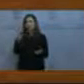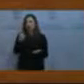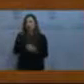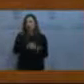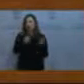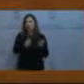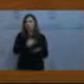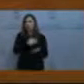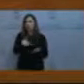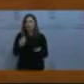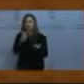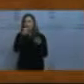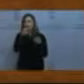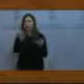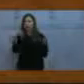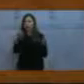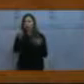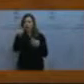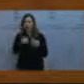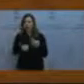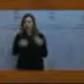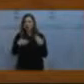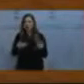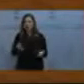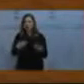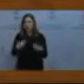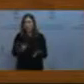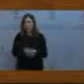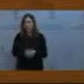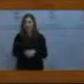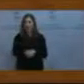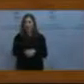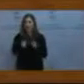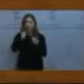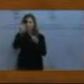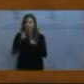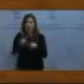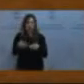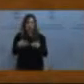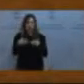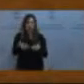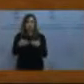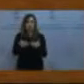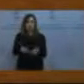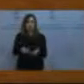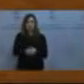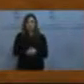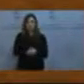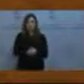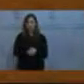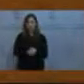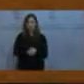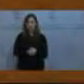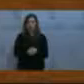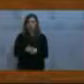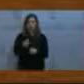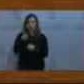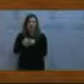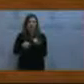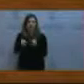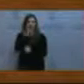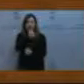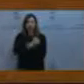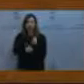no pasa nada, que el presupuesto se prorroga y que, bueno, va a haber un efecto económico, pero va a seguir. Y es evidente,